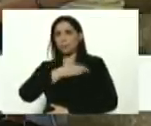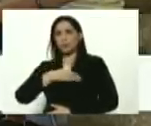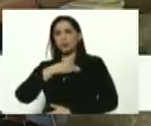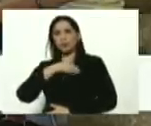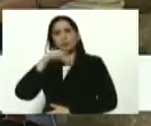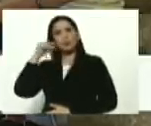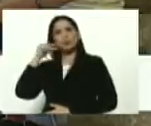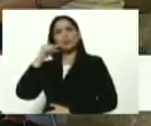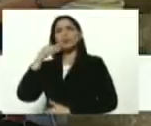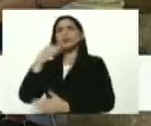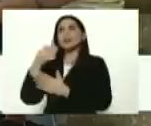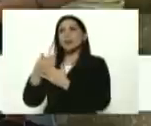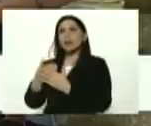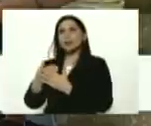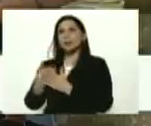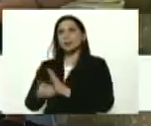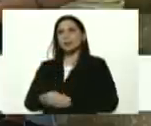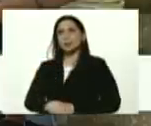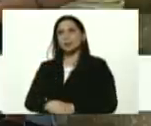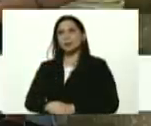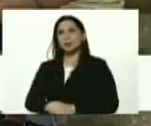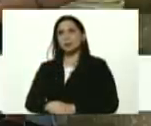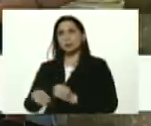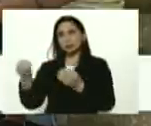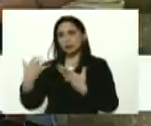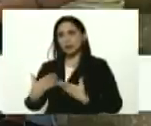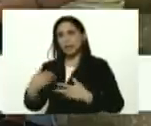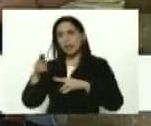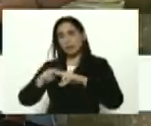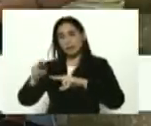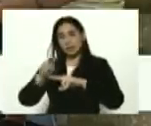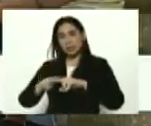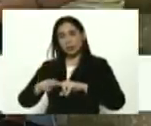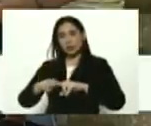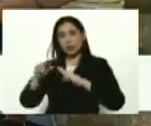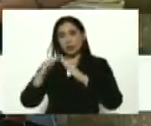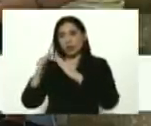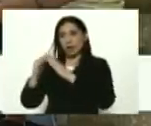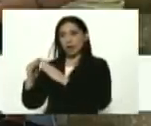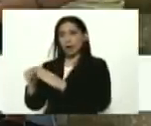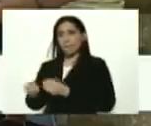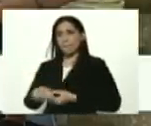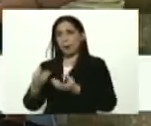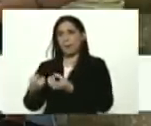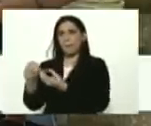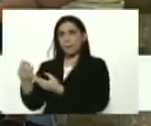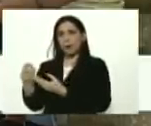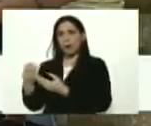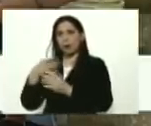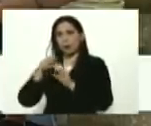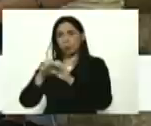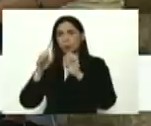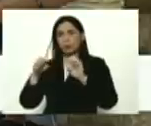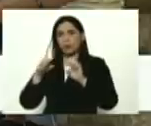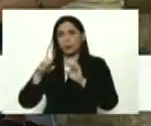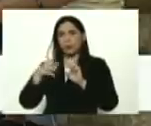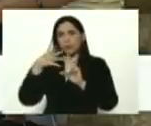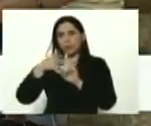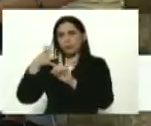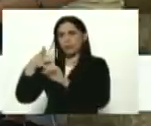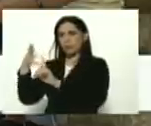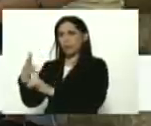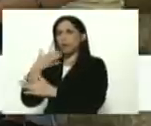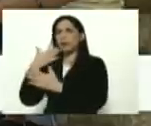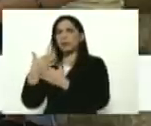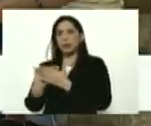Muy gracias, estoy agradecida, estoy recibiendo aquí a los niños para darle la educación y el reforzamiento que requiere. Gracias,